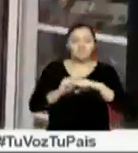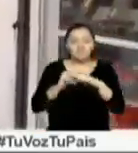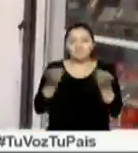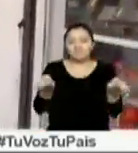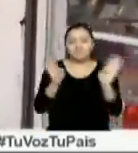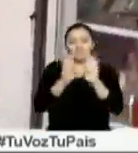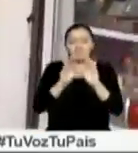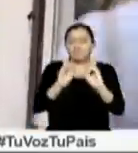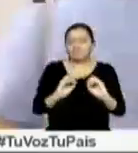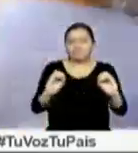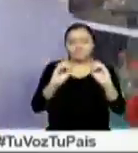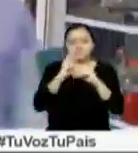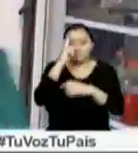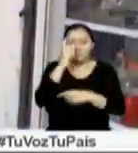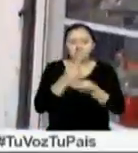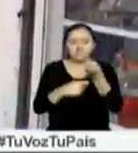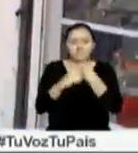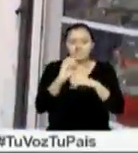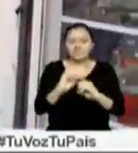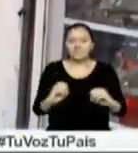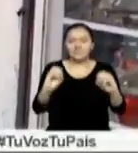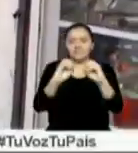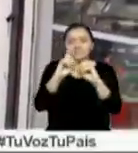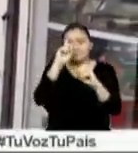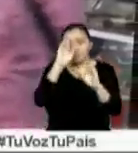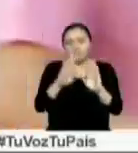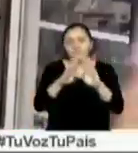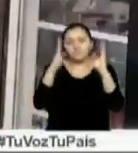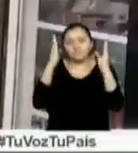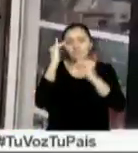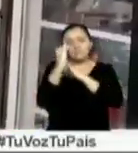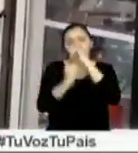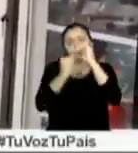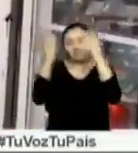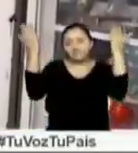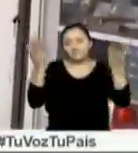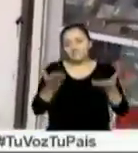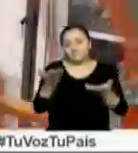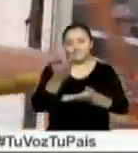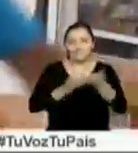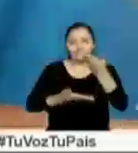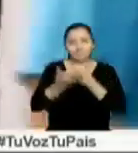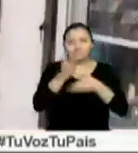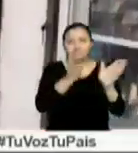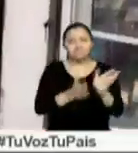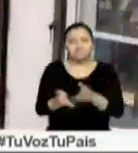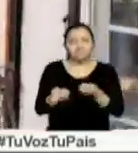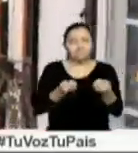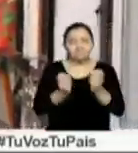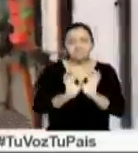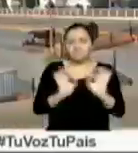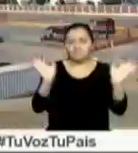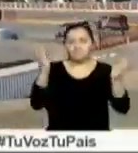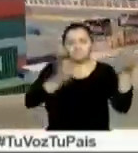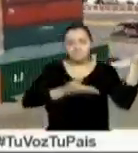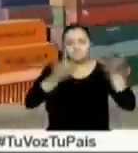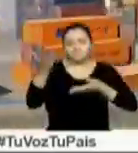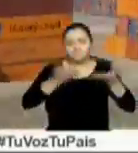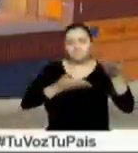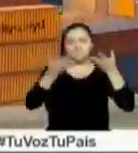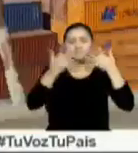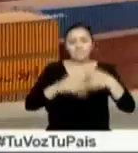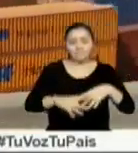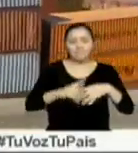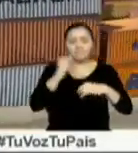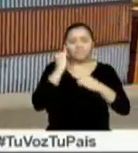puertas por la caída de ventas debido a la apertura de importaciones sin ninguna planificación y control solamente Durante este